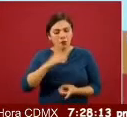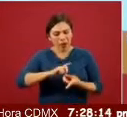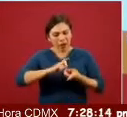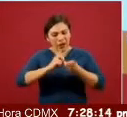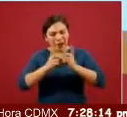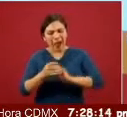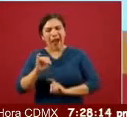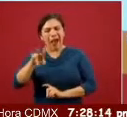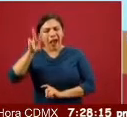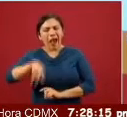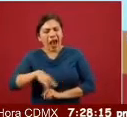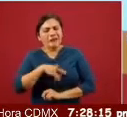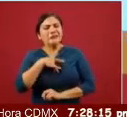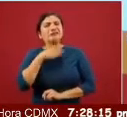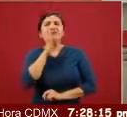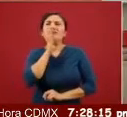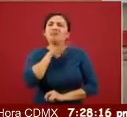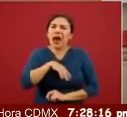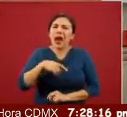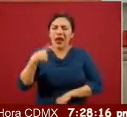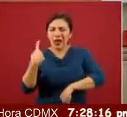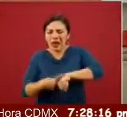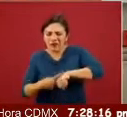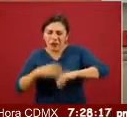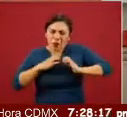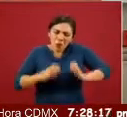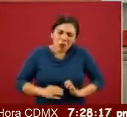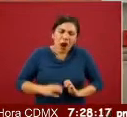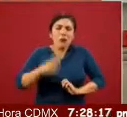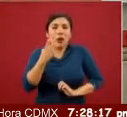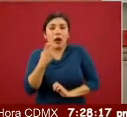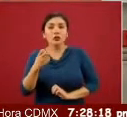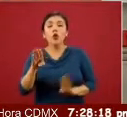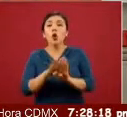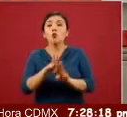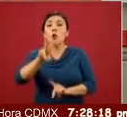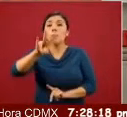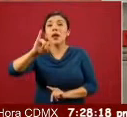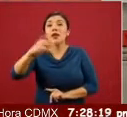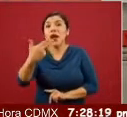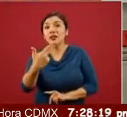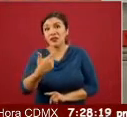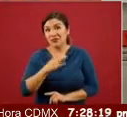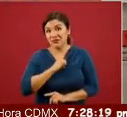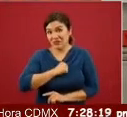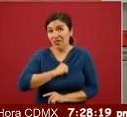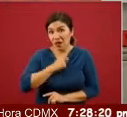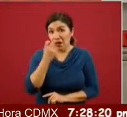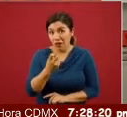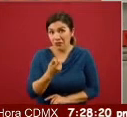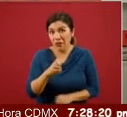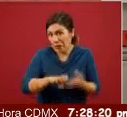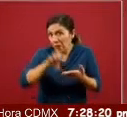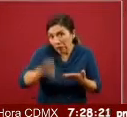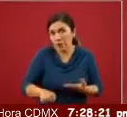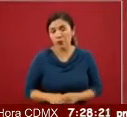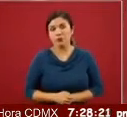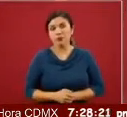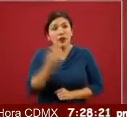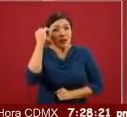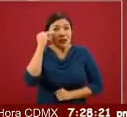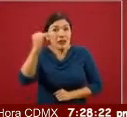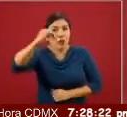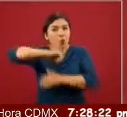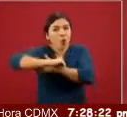manifestarse las alteraciones de enfermedad. El virus VIH, por ejemplo, el virus de la inmunodeficiencia humana. El periodo de